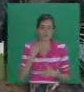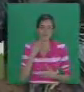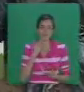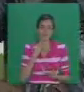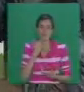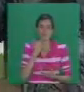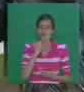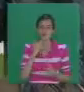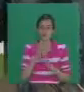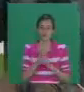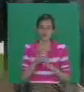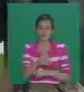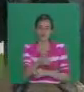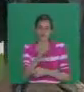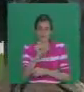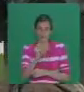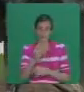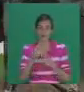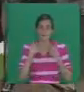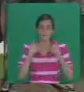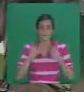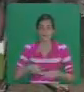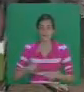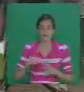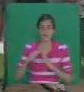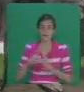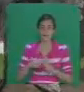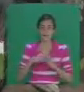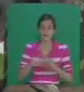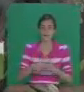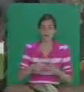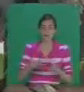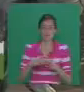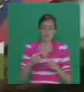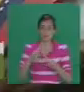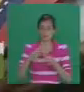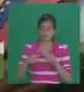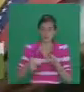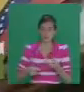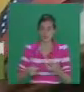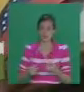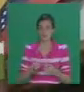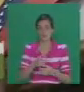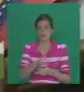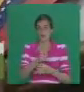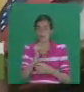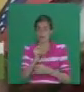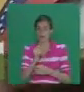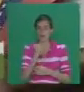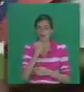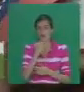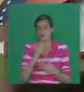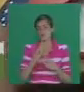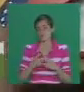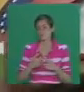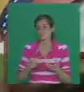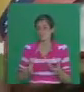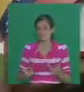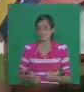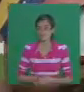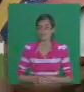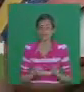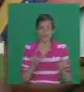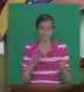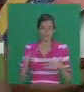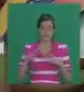este caso en Muelle Pesquero, que han perdido sus botes, sus enseres de pesca. Y bueno, se les